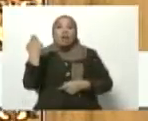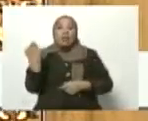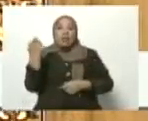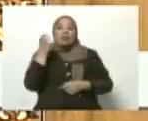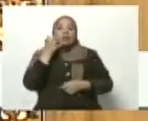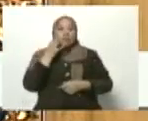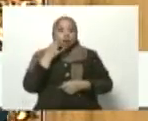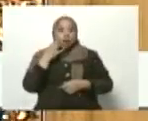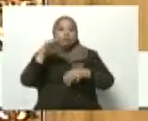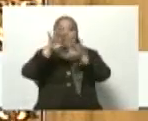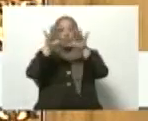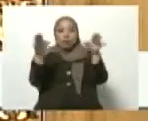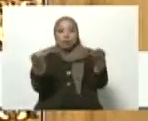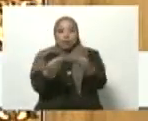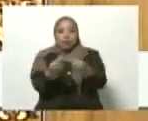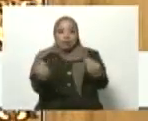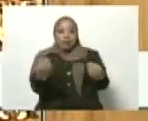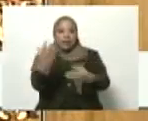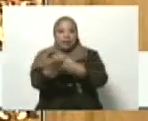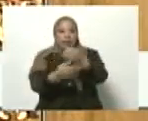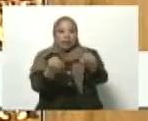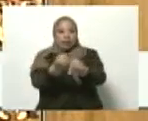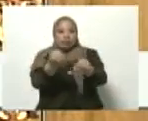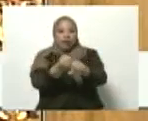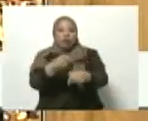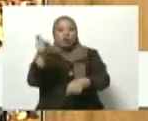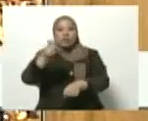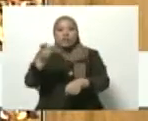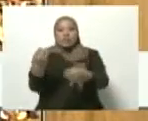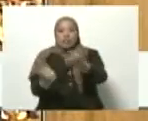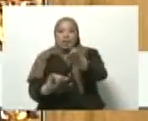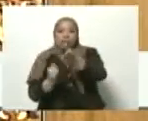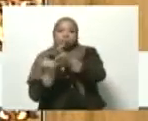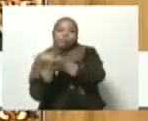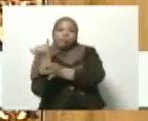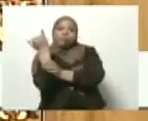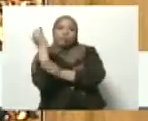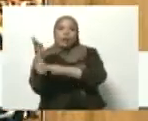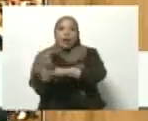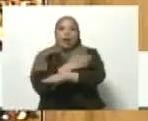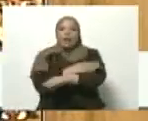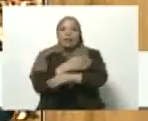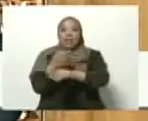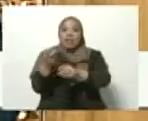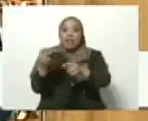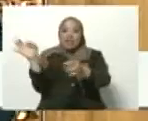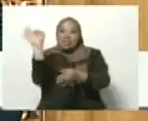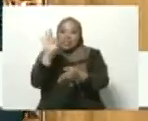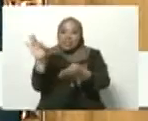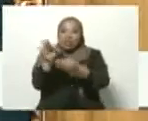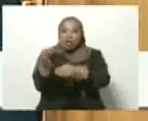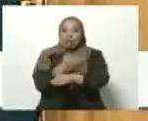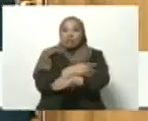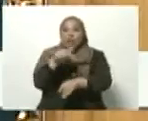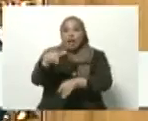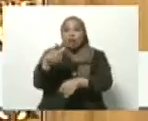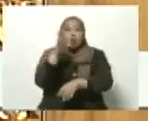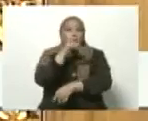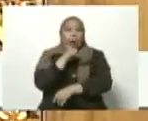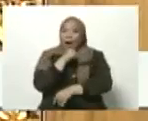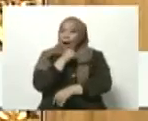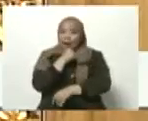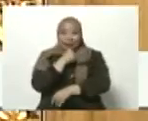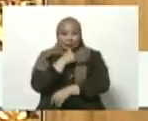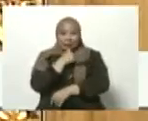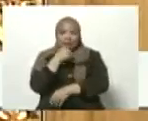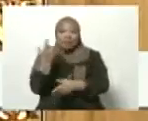con nitrógeno. El nitrógeno se saca del gas. Si no consiguen gas, ¿dónde van a fabricar fertilizantes? Y les puedo decir cadenas de suministros de muchos tipos